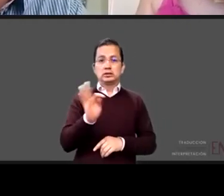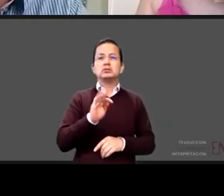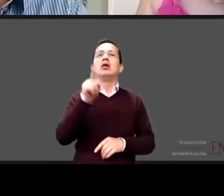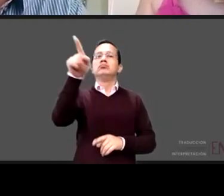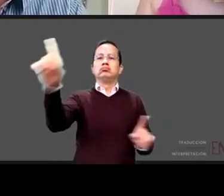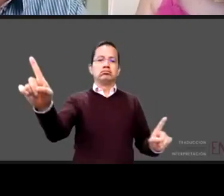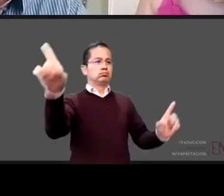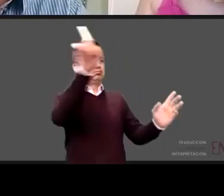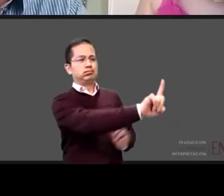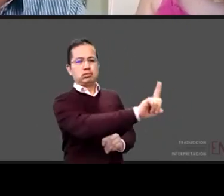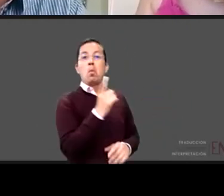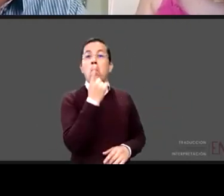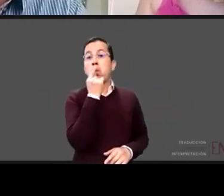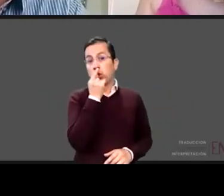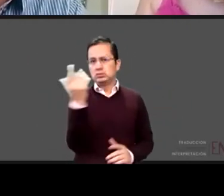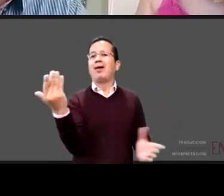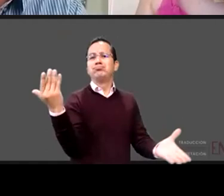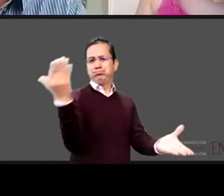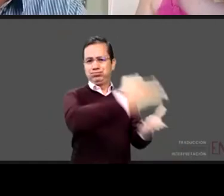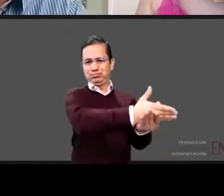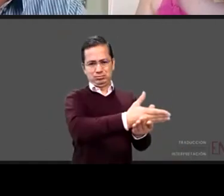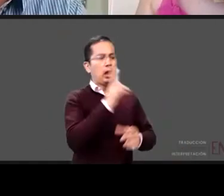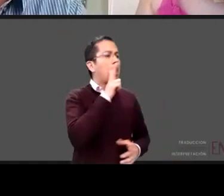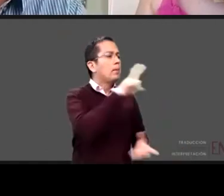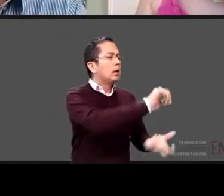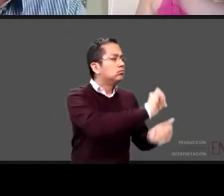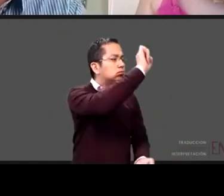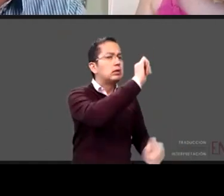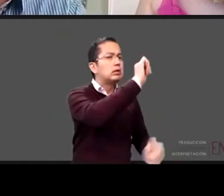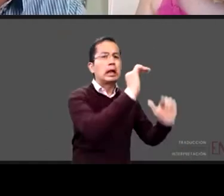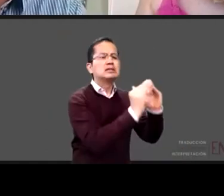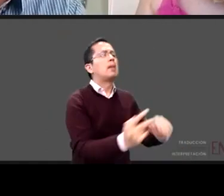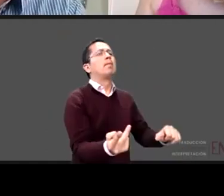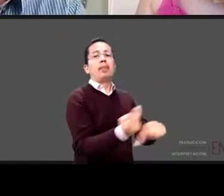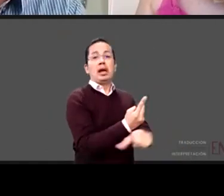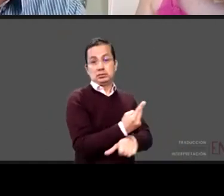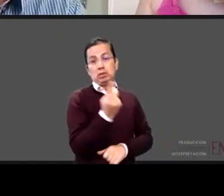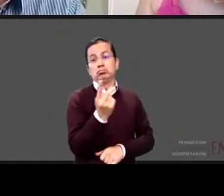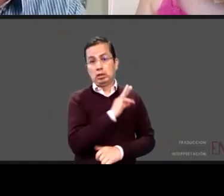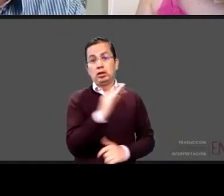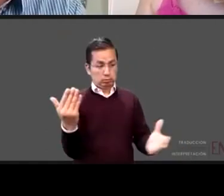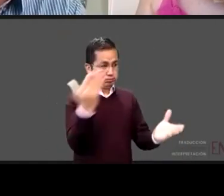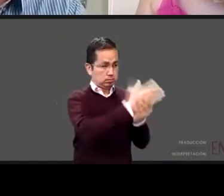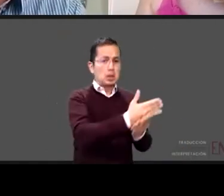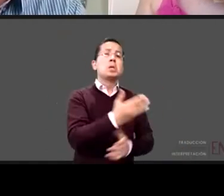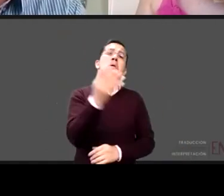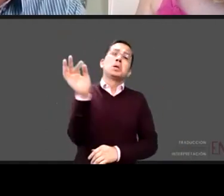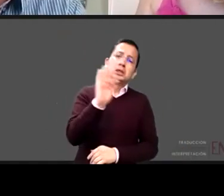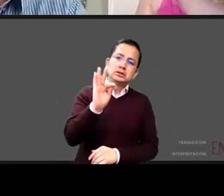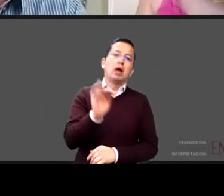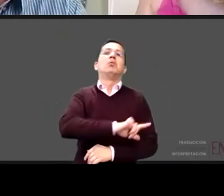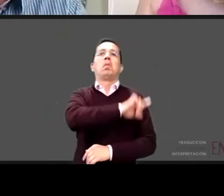policía, para saber qué es lo que está ocurriendo en ese hogar, y posiblemente después la intervención de la Procuraduría